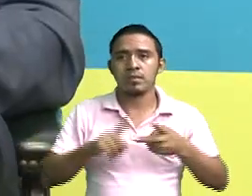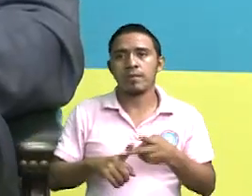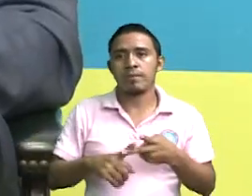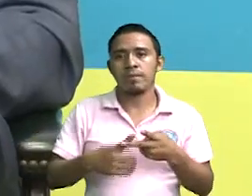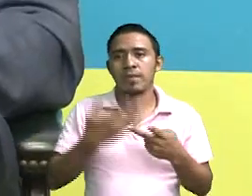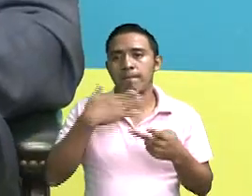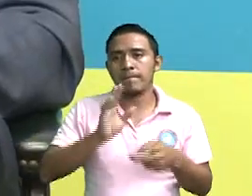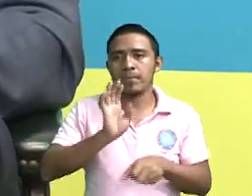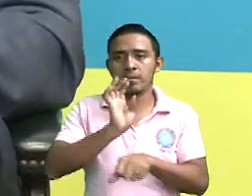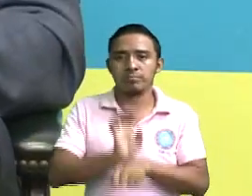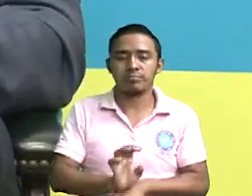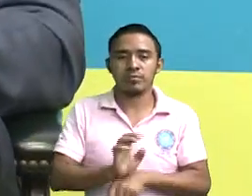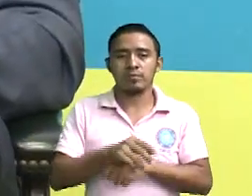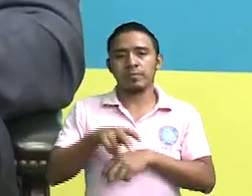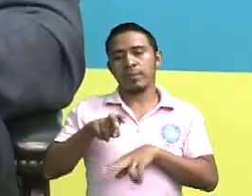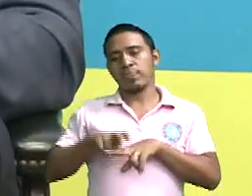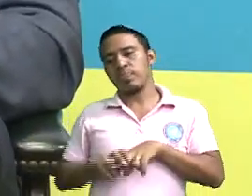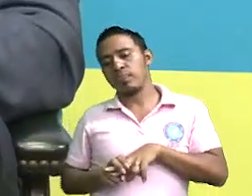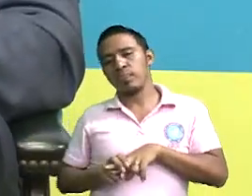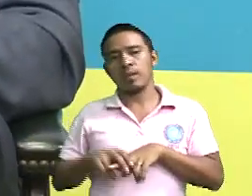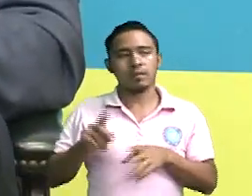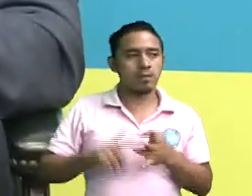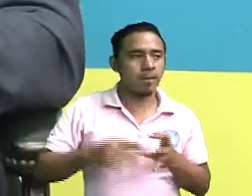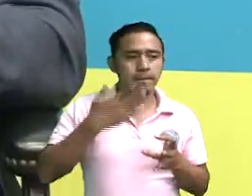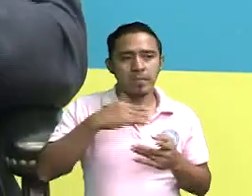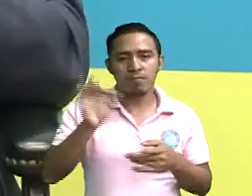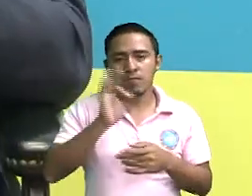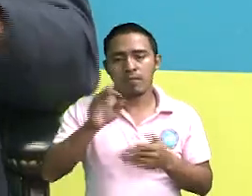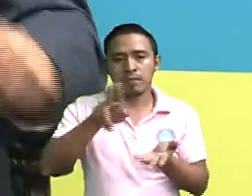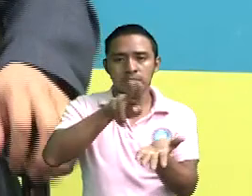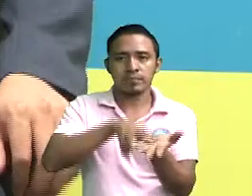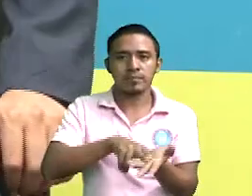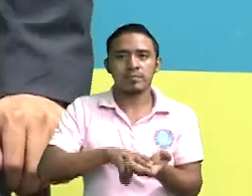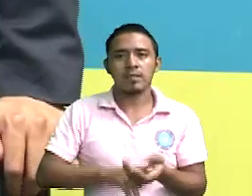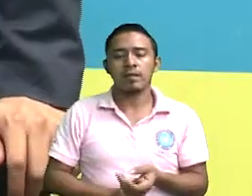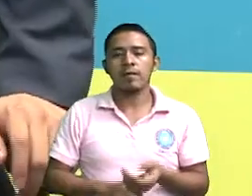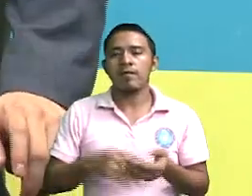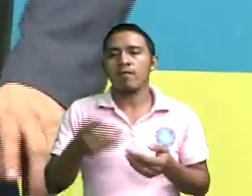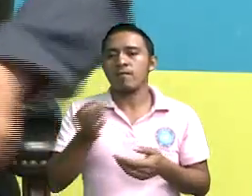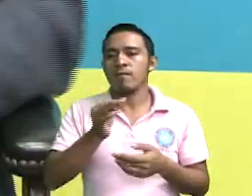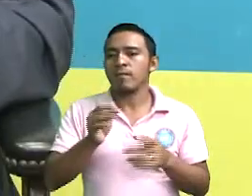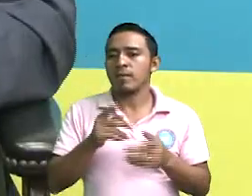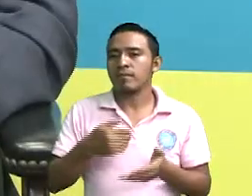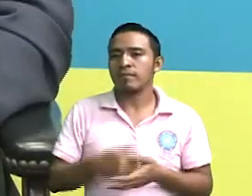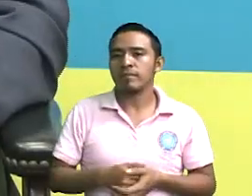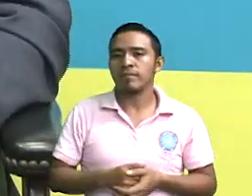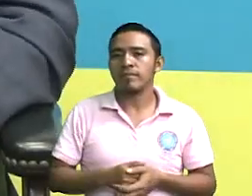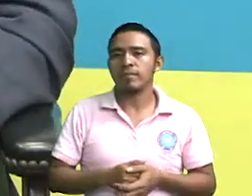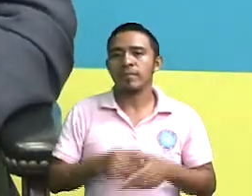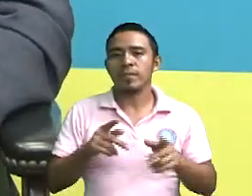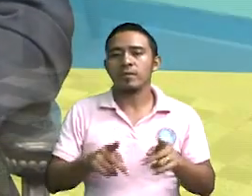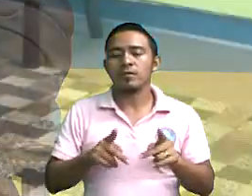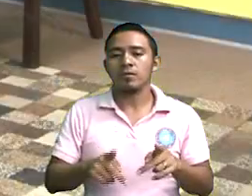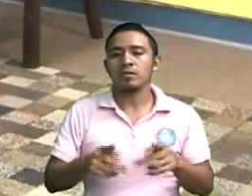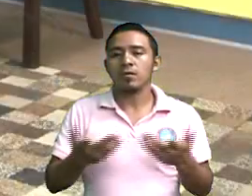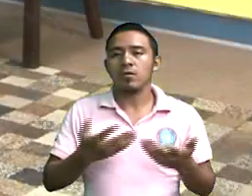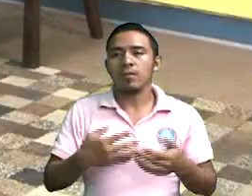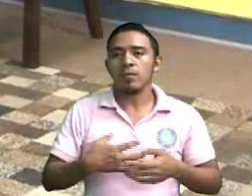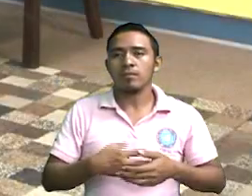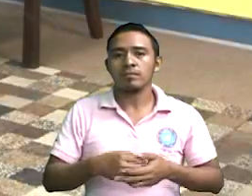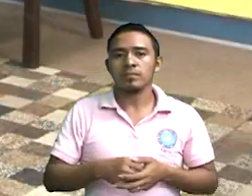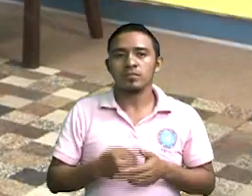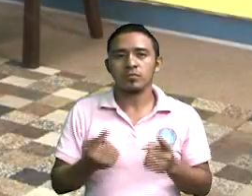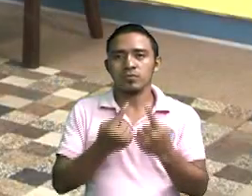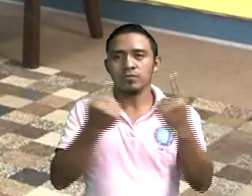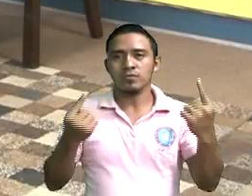de sentarnos, malas posturas de dormir, por ejemplo. Un ejemplo típico de malas posturas de sentarnos somos tú y